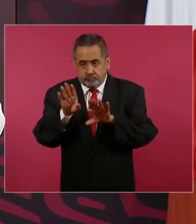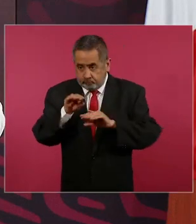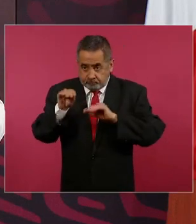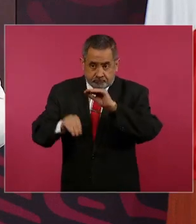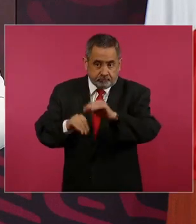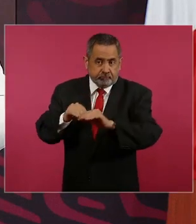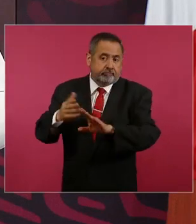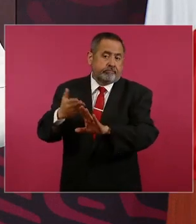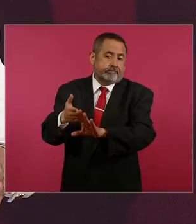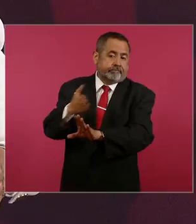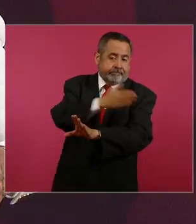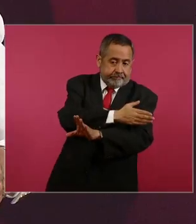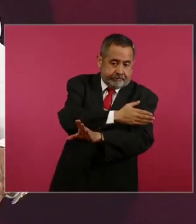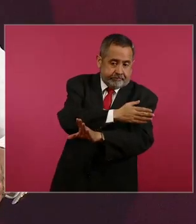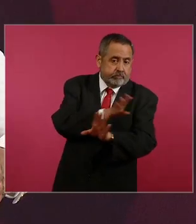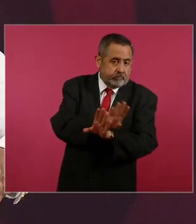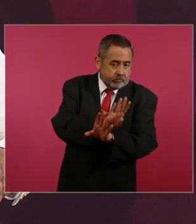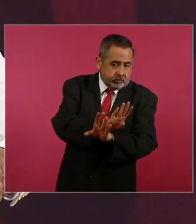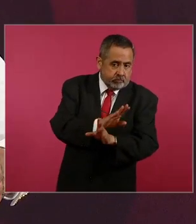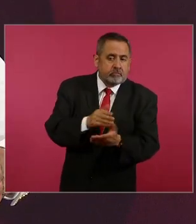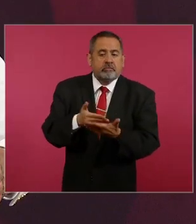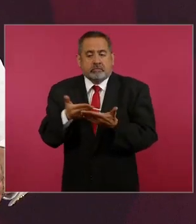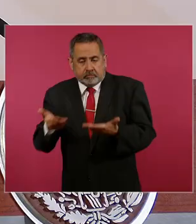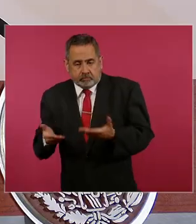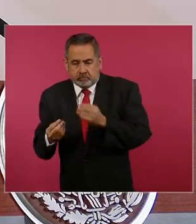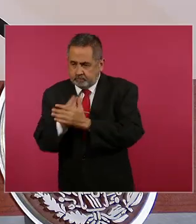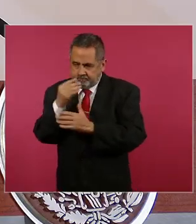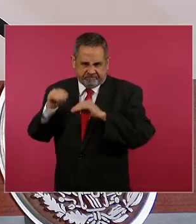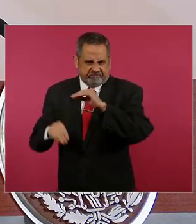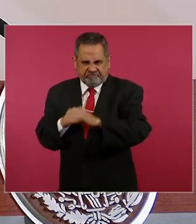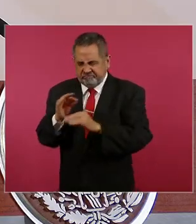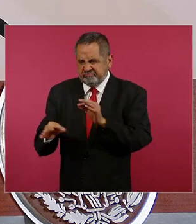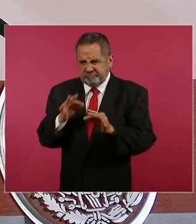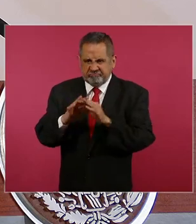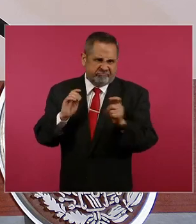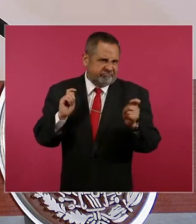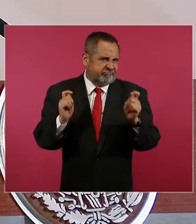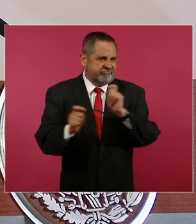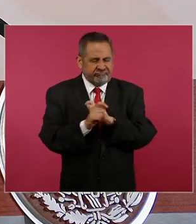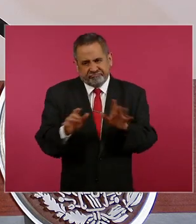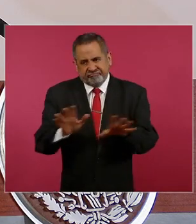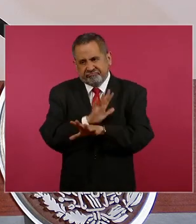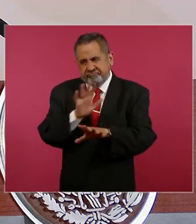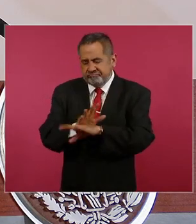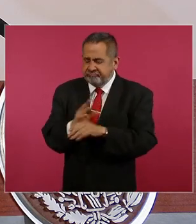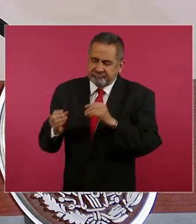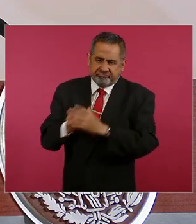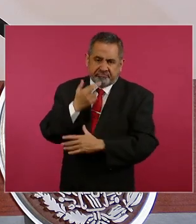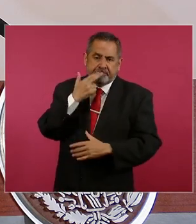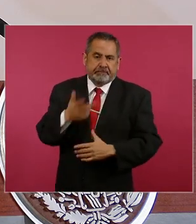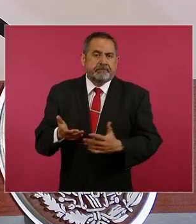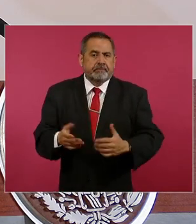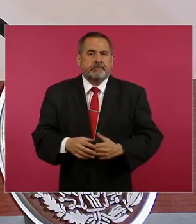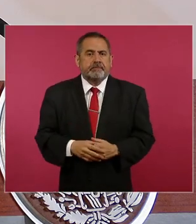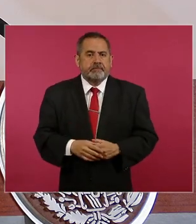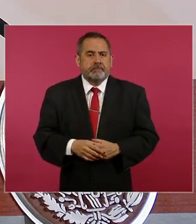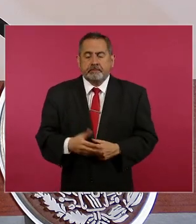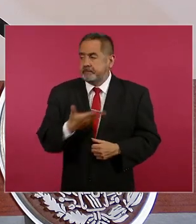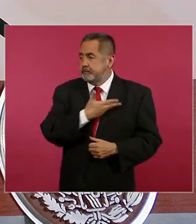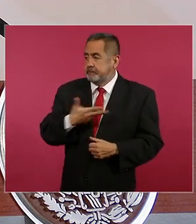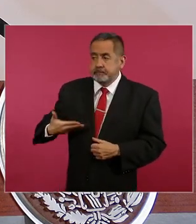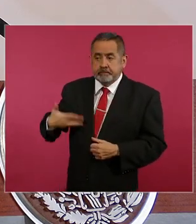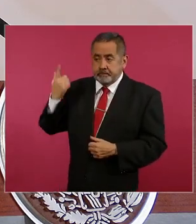se encontró el Issste y de cómo es que se han cambiado las cosas y bueno el presidente